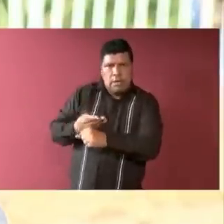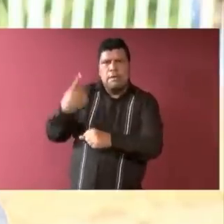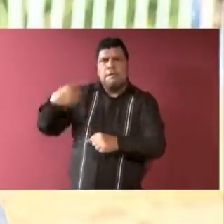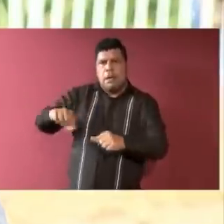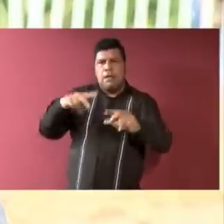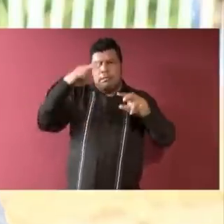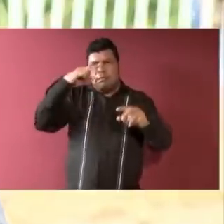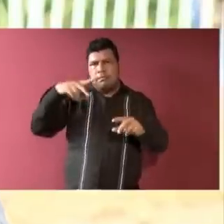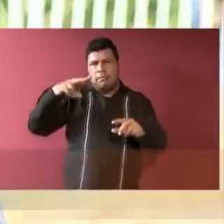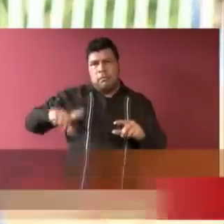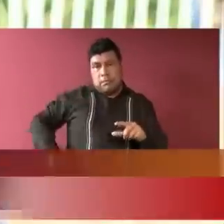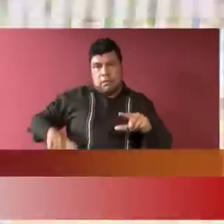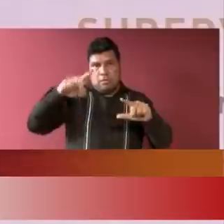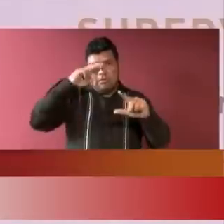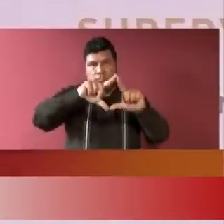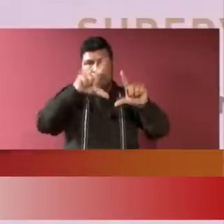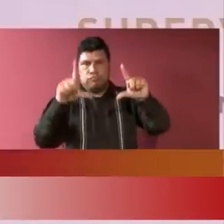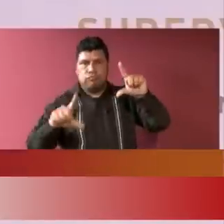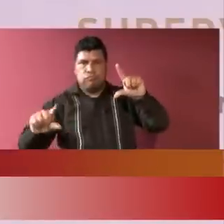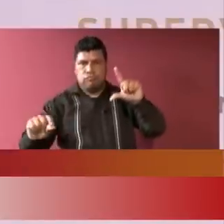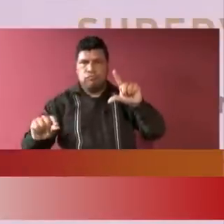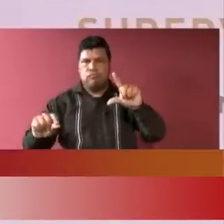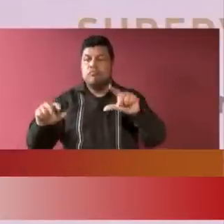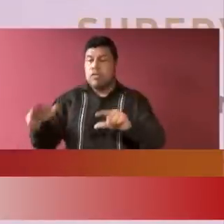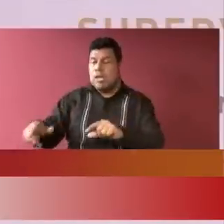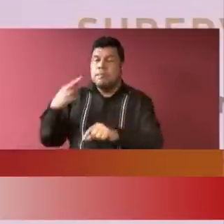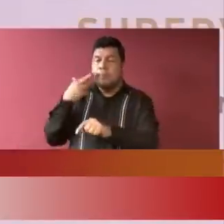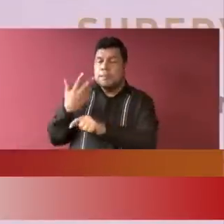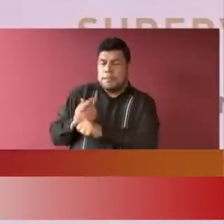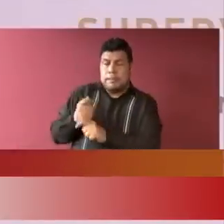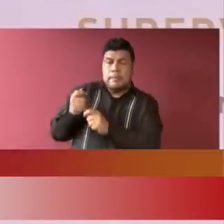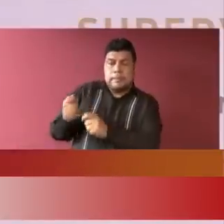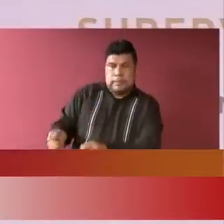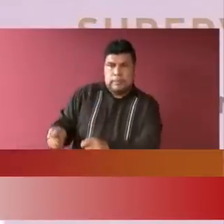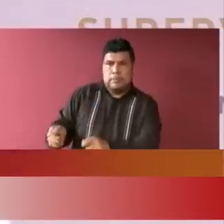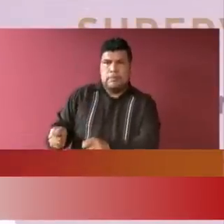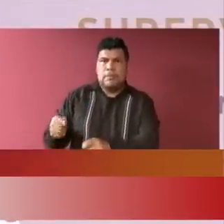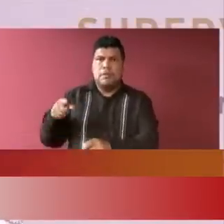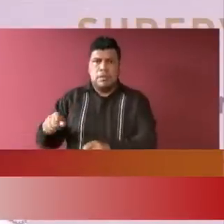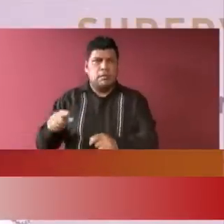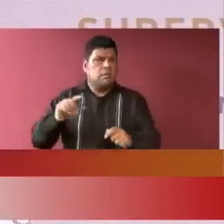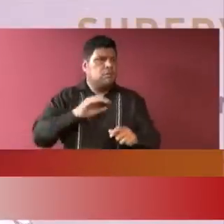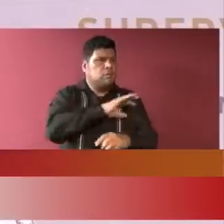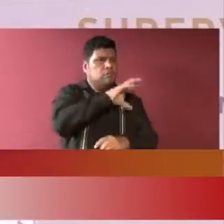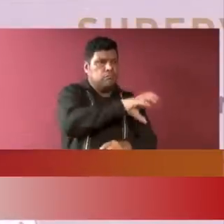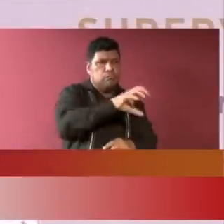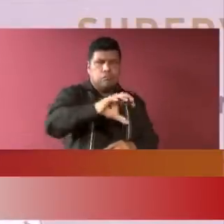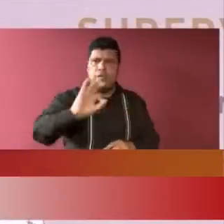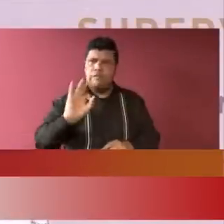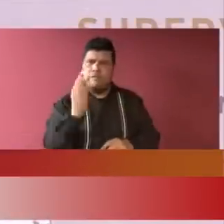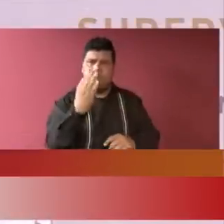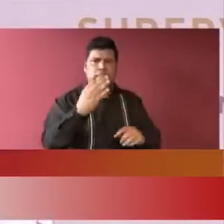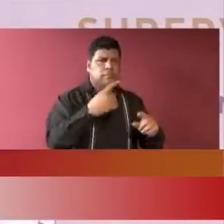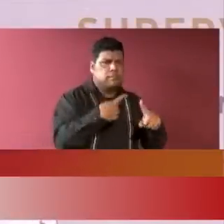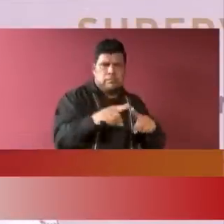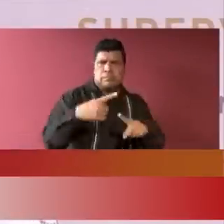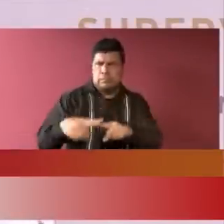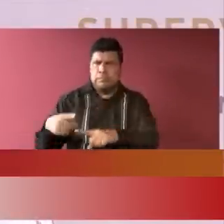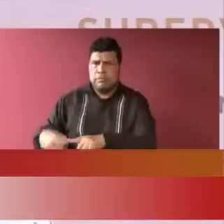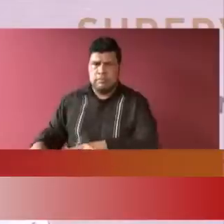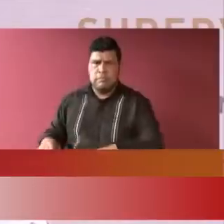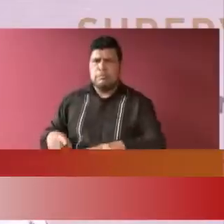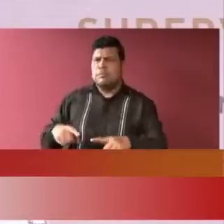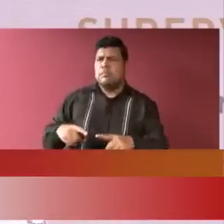gobierno de la República, y todas las dependencias del gobierno federal, todas las